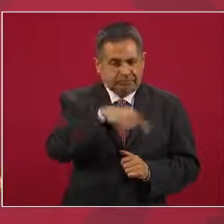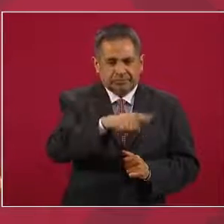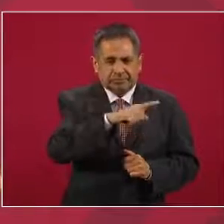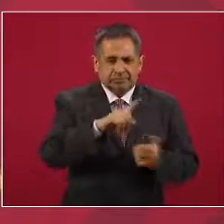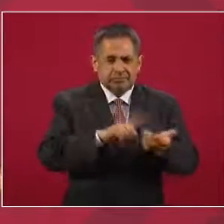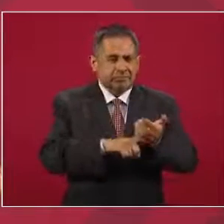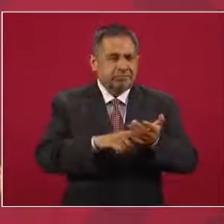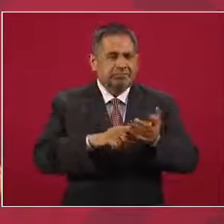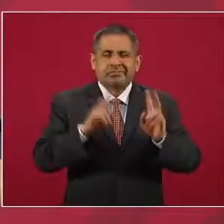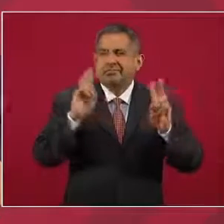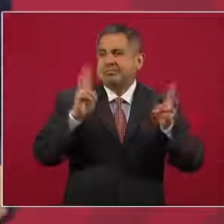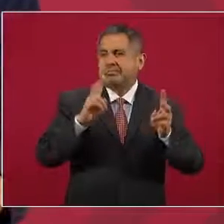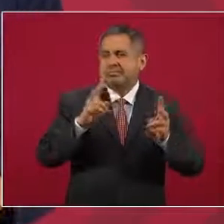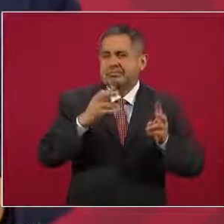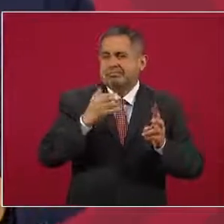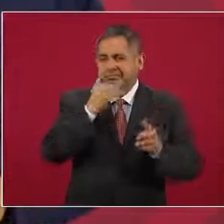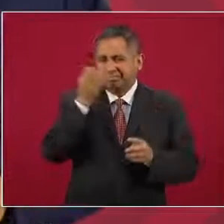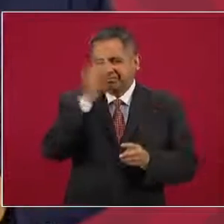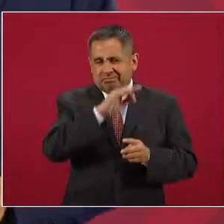ingeniería